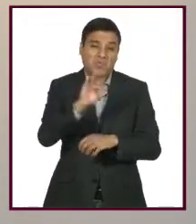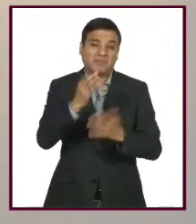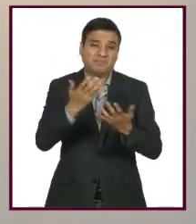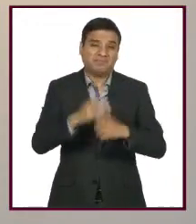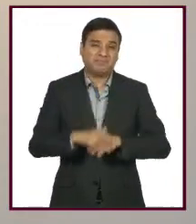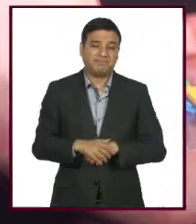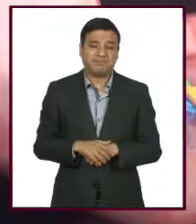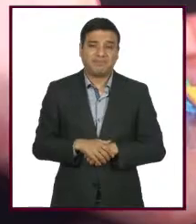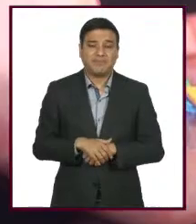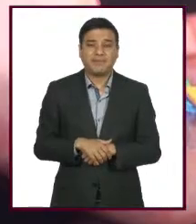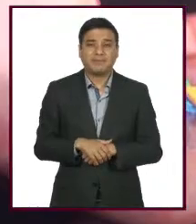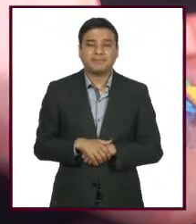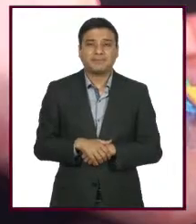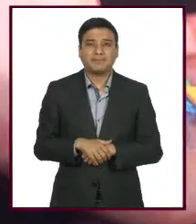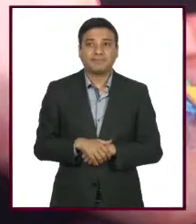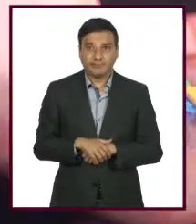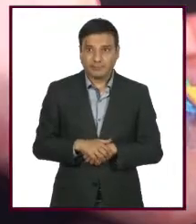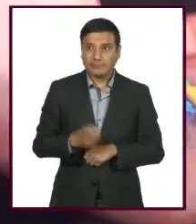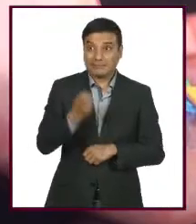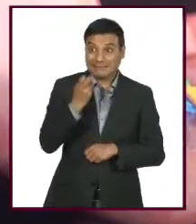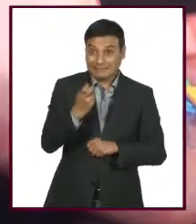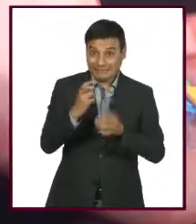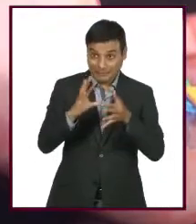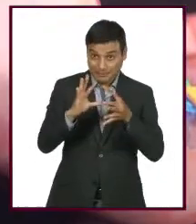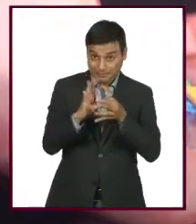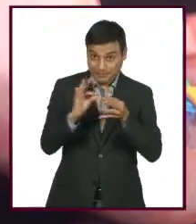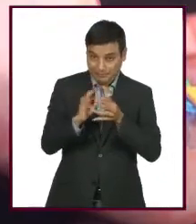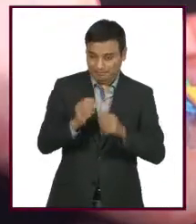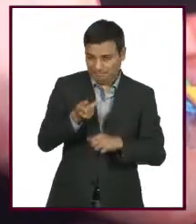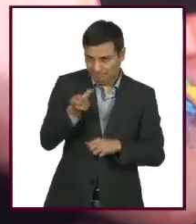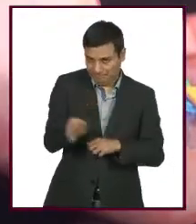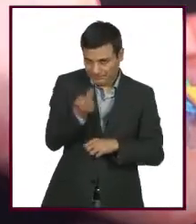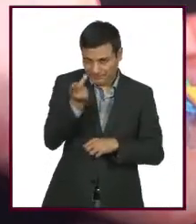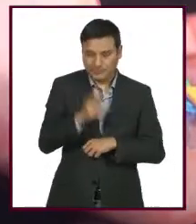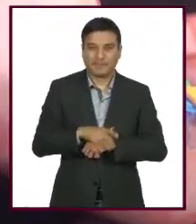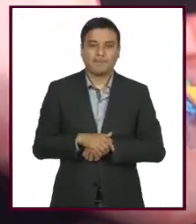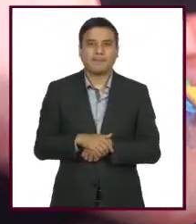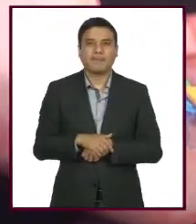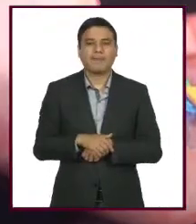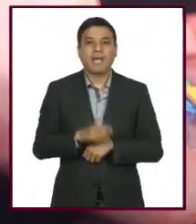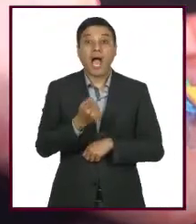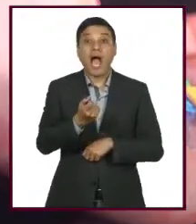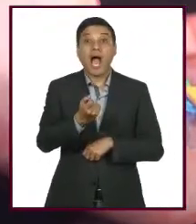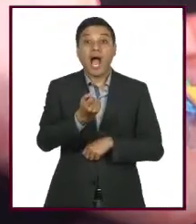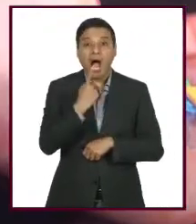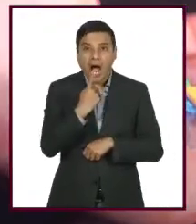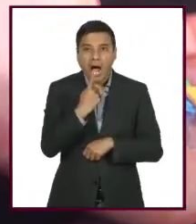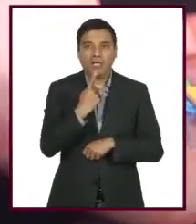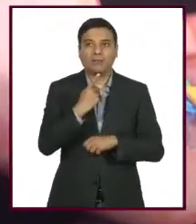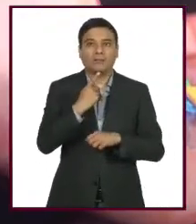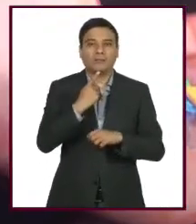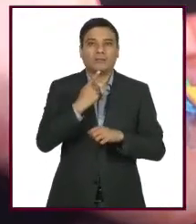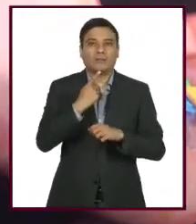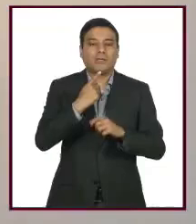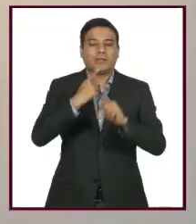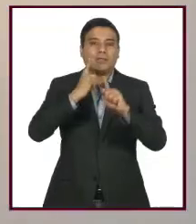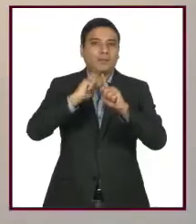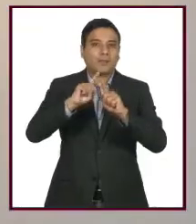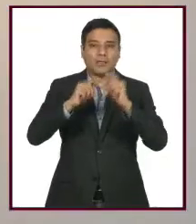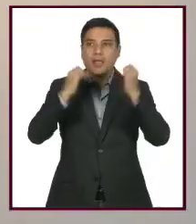ocasión. A propósito de esto que está mencionando, nos preguntan, ¿las alteraciones que genera son reversibles?